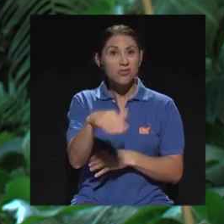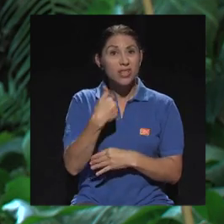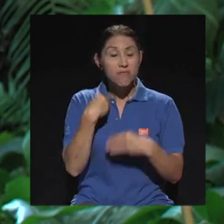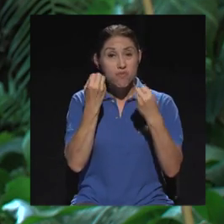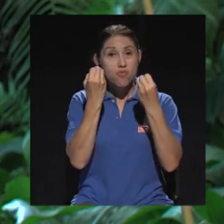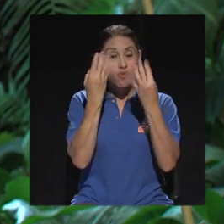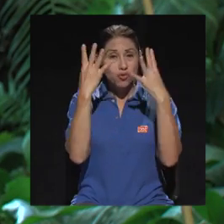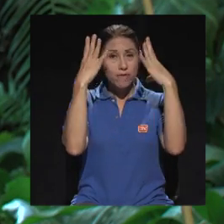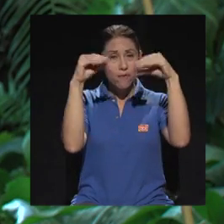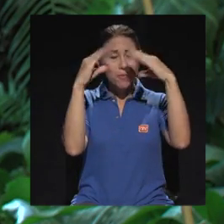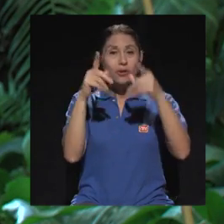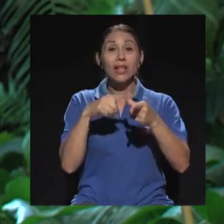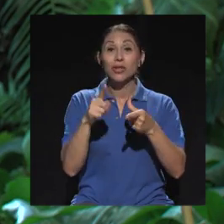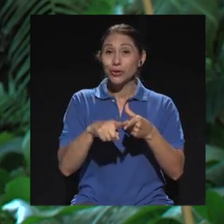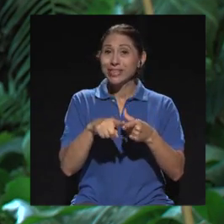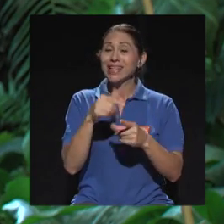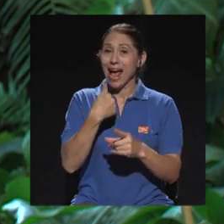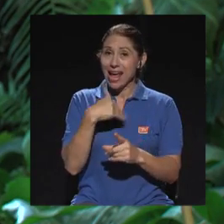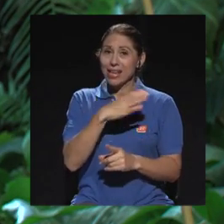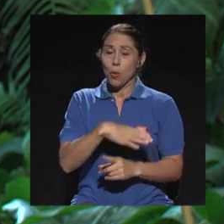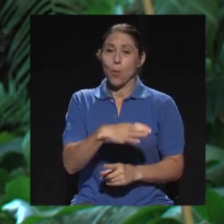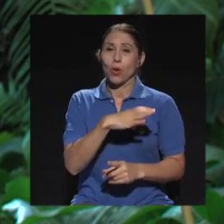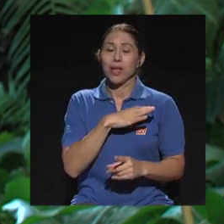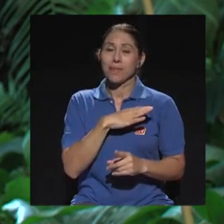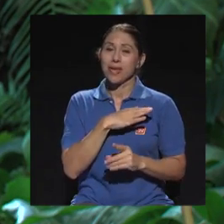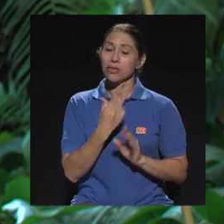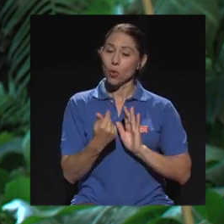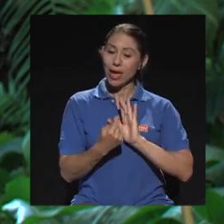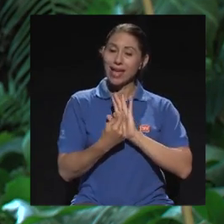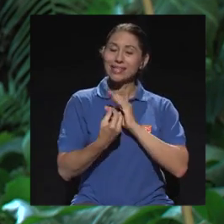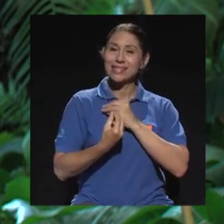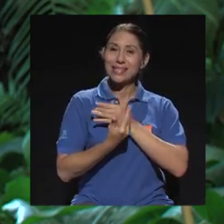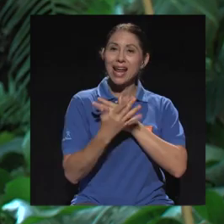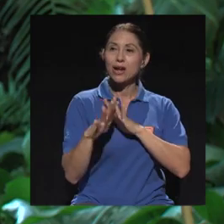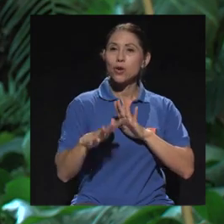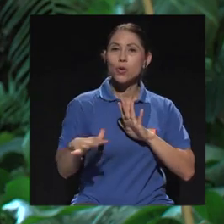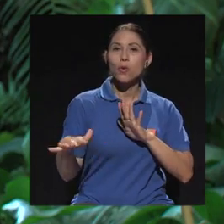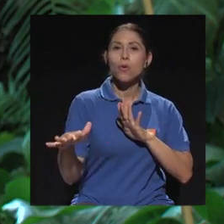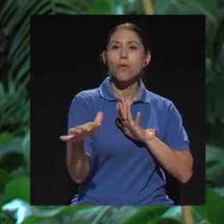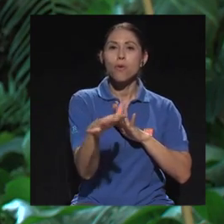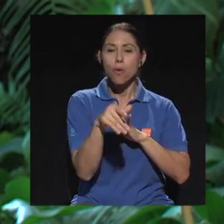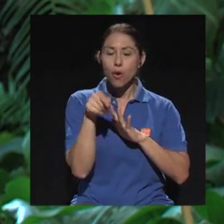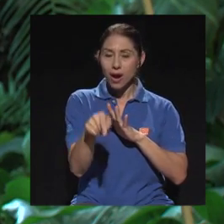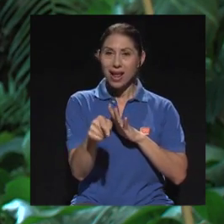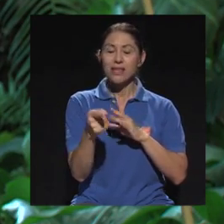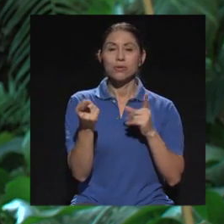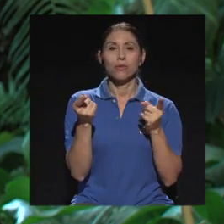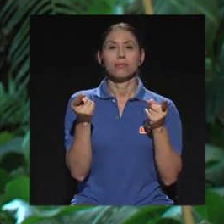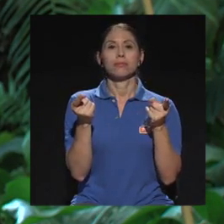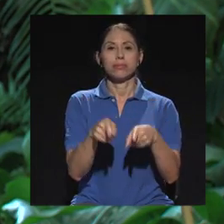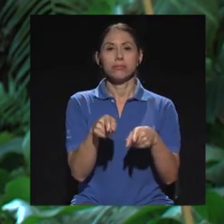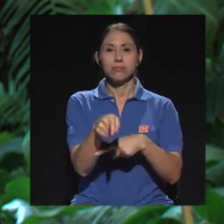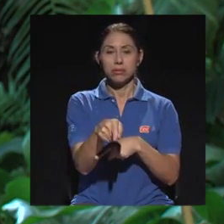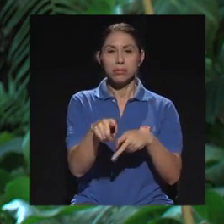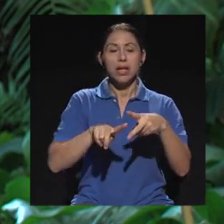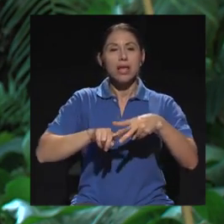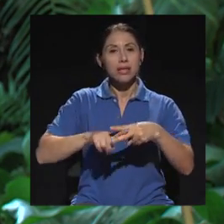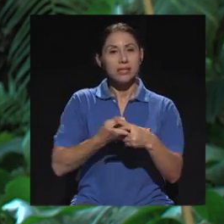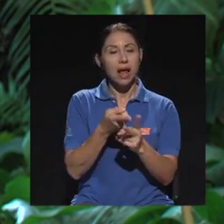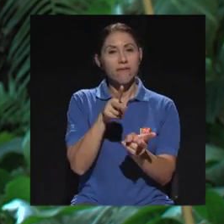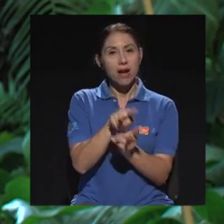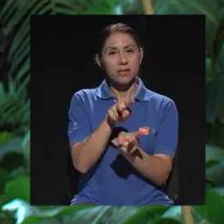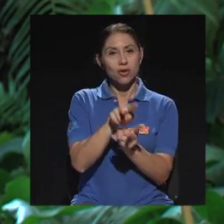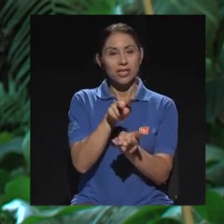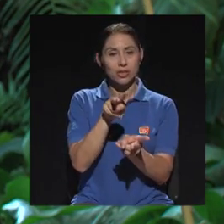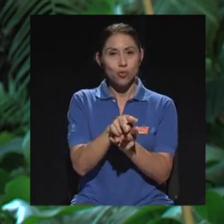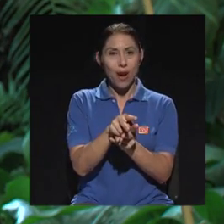hay un comportamiento que es externo, digamos, del joven, de su entorno, que los está llevando evidentemente a